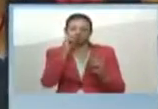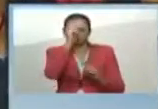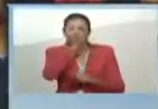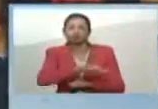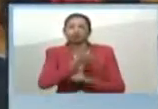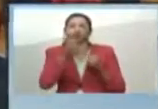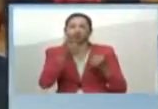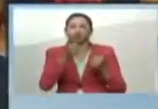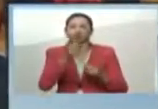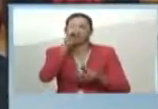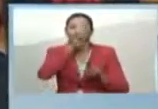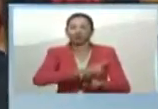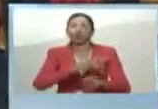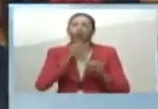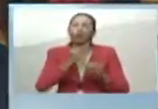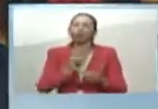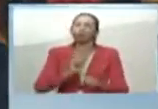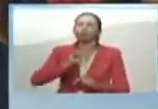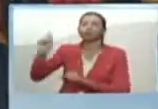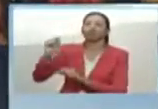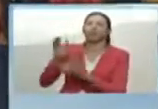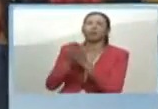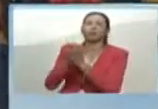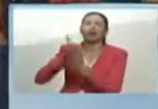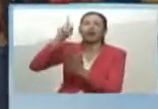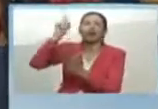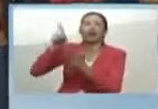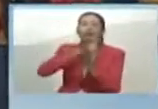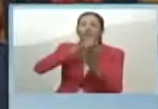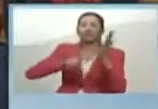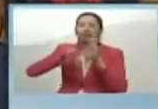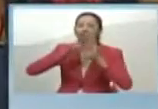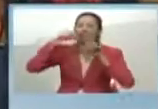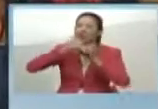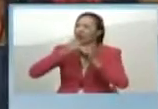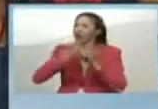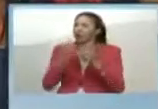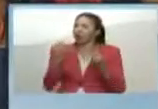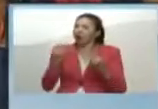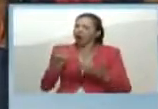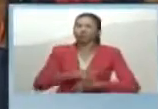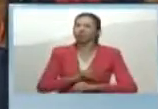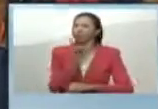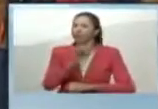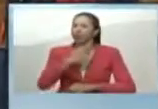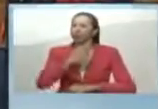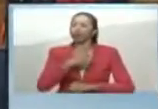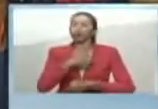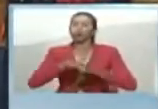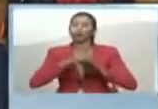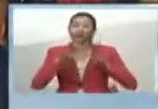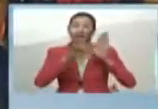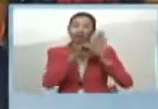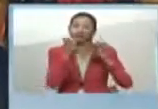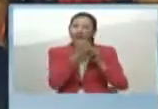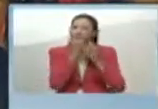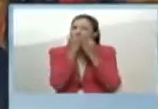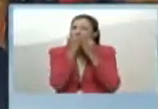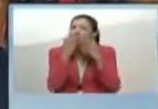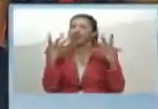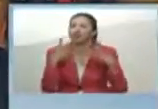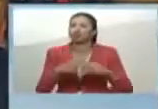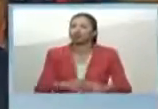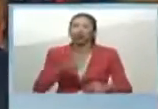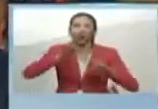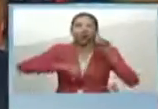ley del trabajo? Si la ley orgánica del trabajo recoge las cosas más hermosas, más digna